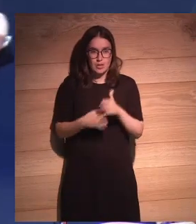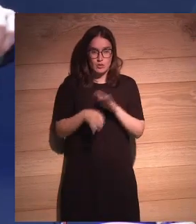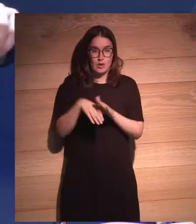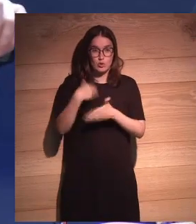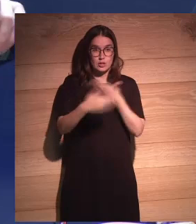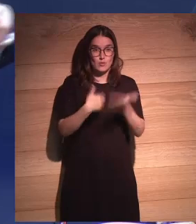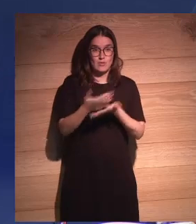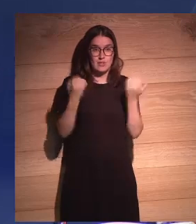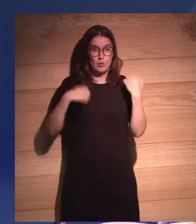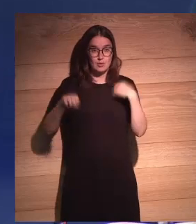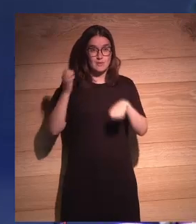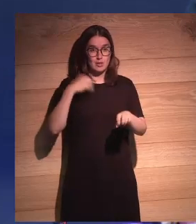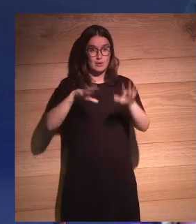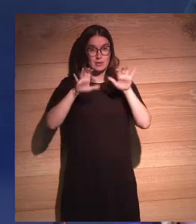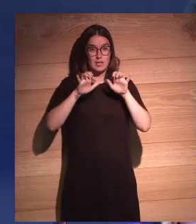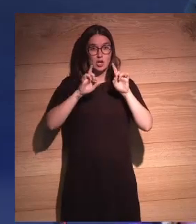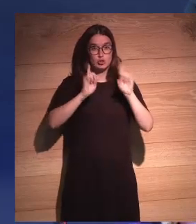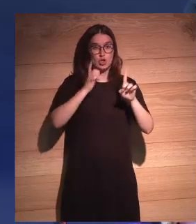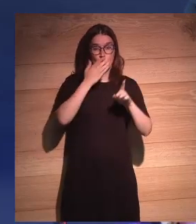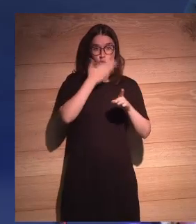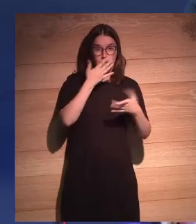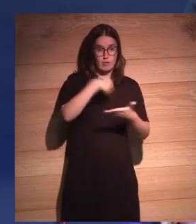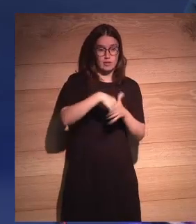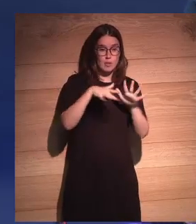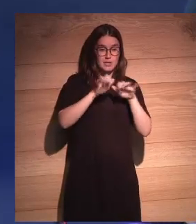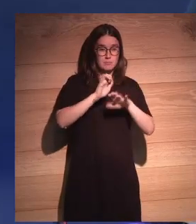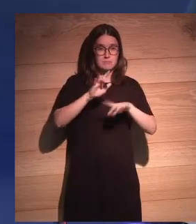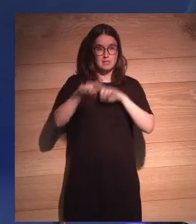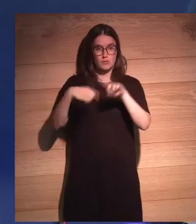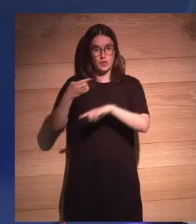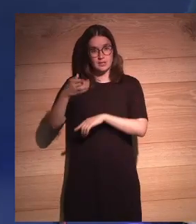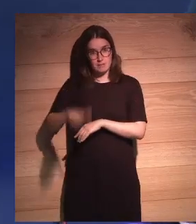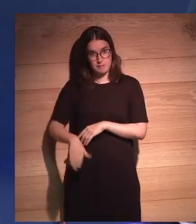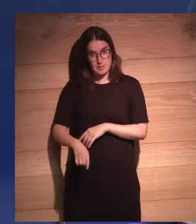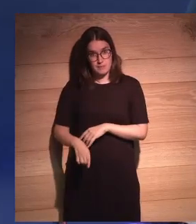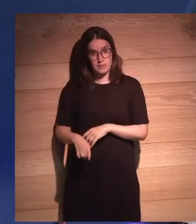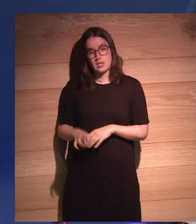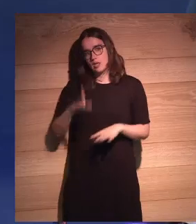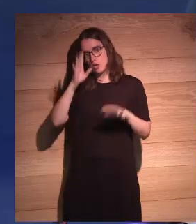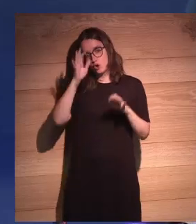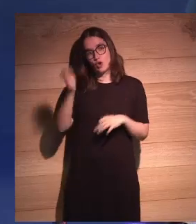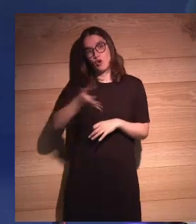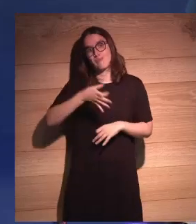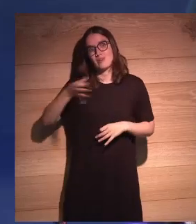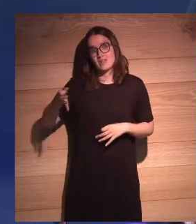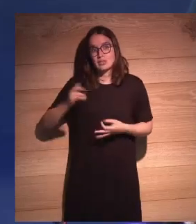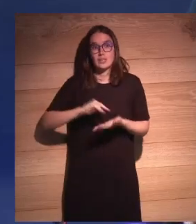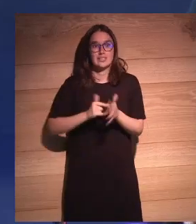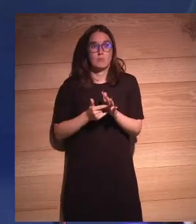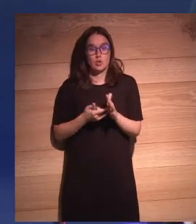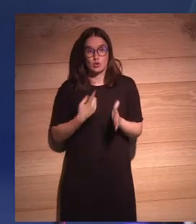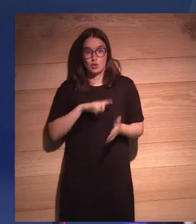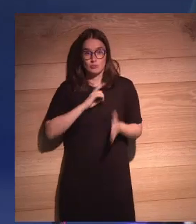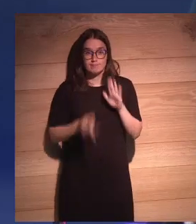en el comportamiento para aprender. No solamente aprendemos en el aula, sino que aprendemos también fuera del aula. E idealmente sería, y este era el proyecto que